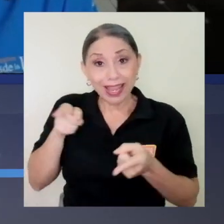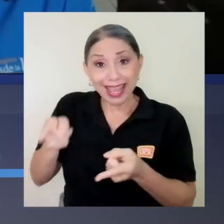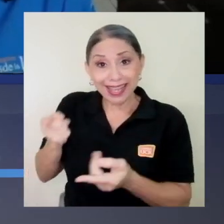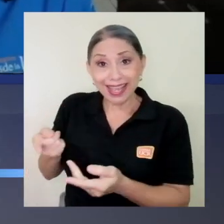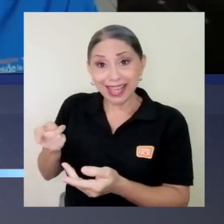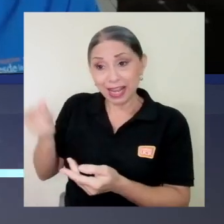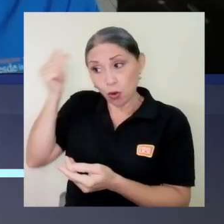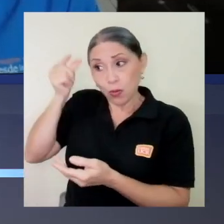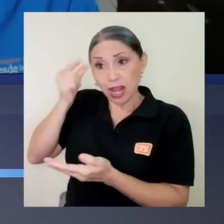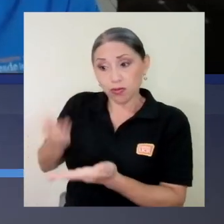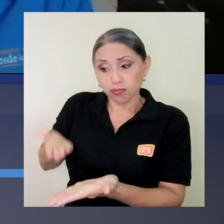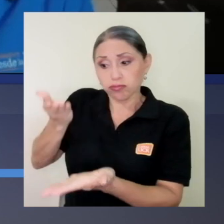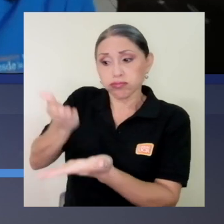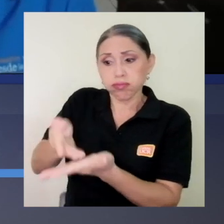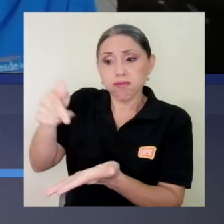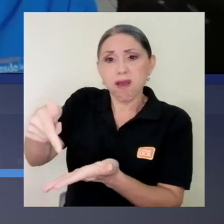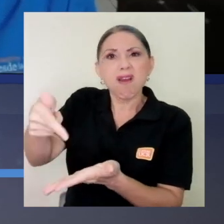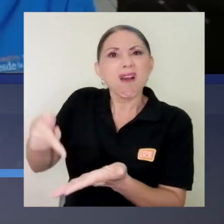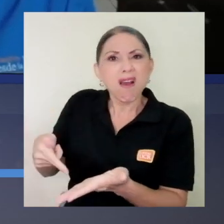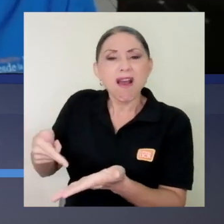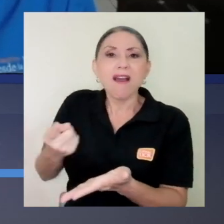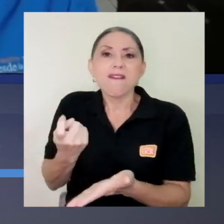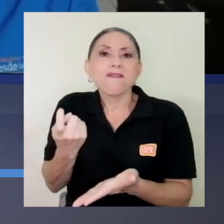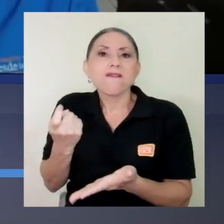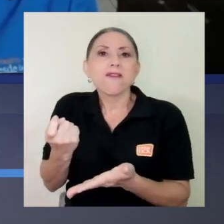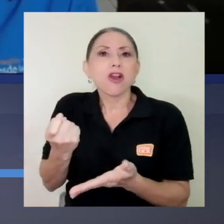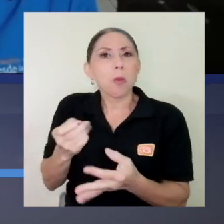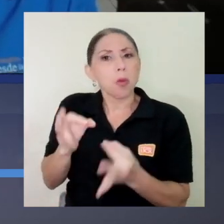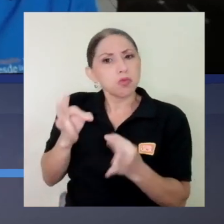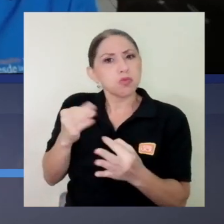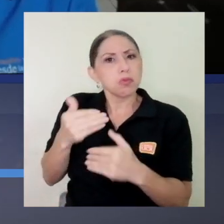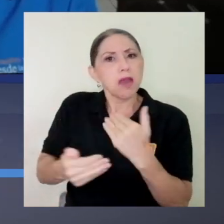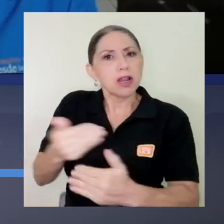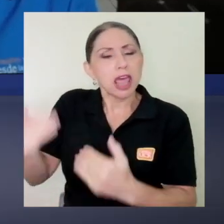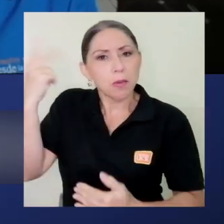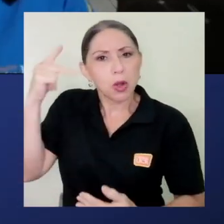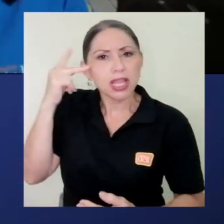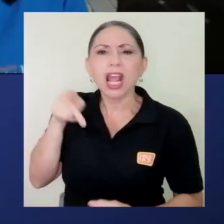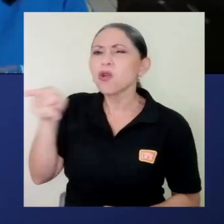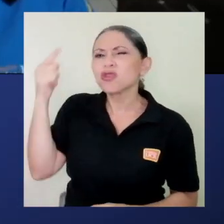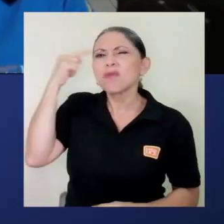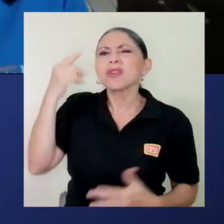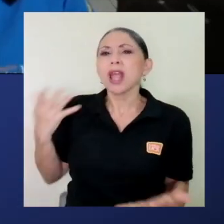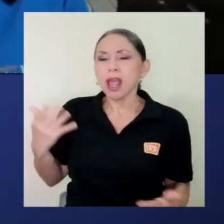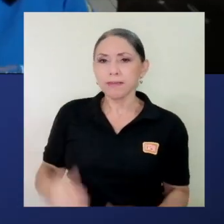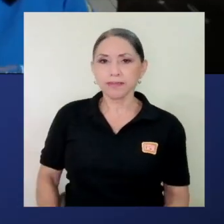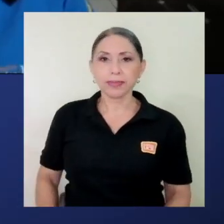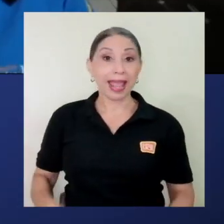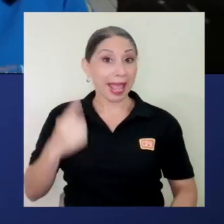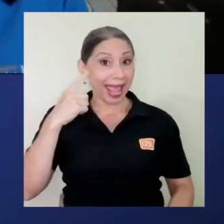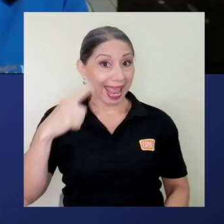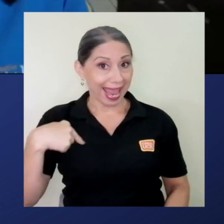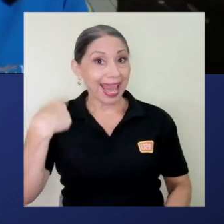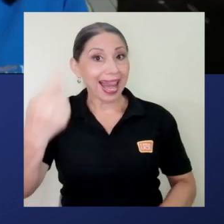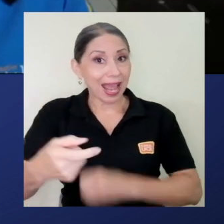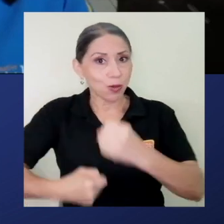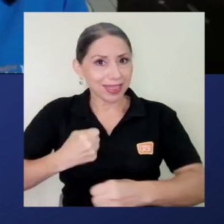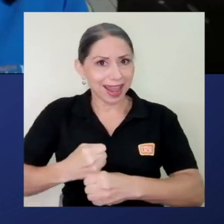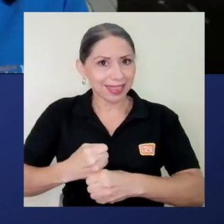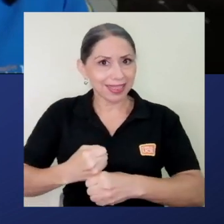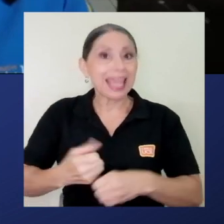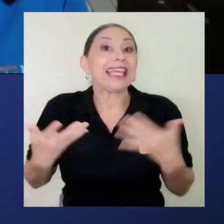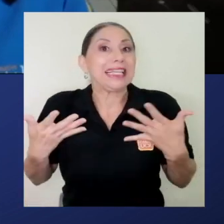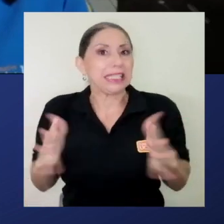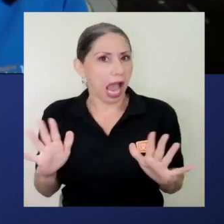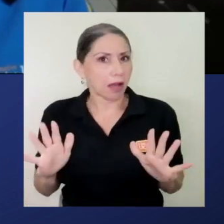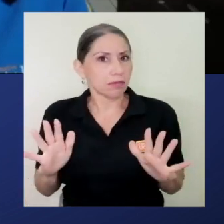esta propuesta del gobierno carecía de viabilidad política. ¿Qué opina usted al respecto? El año entrante y ya lo